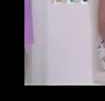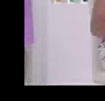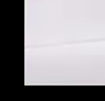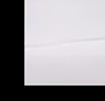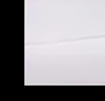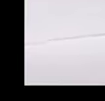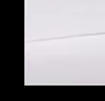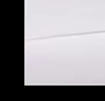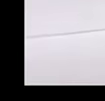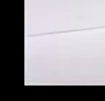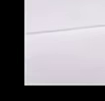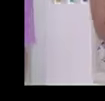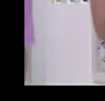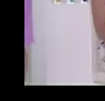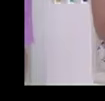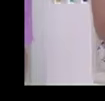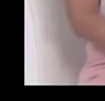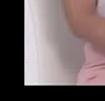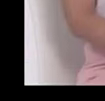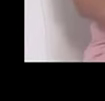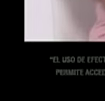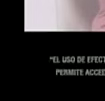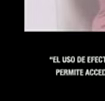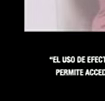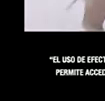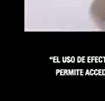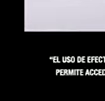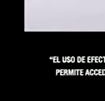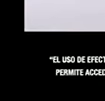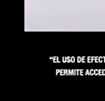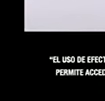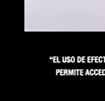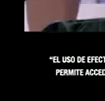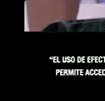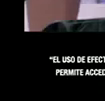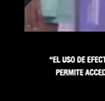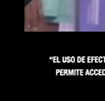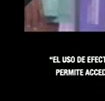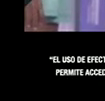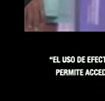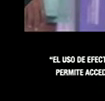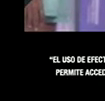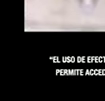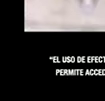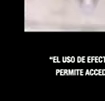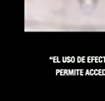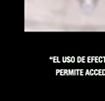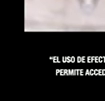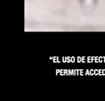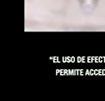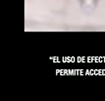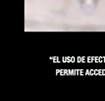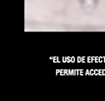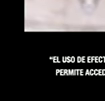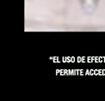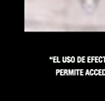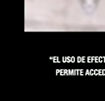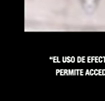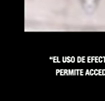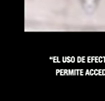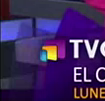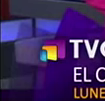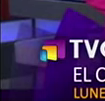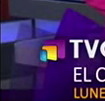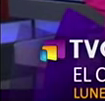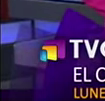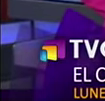siento como descansadas. Esto es increíble. Como si recién me levantara. Definitivamente Goicochea. Goicochea, tu especialista en